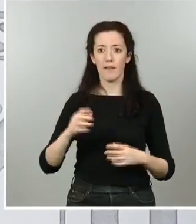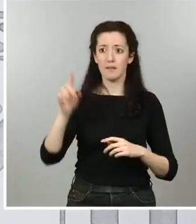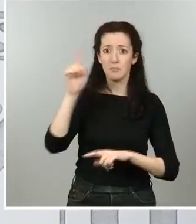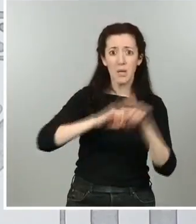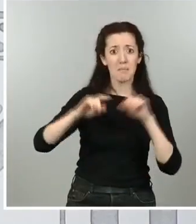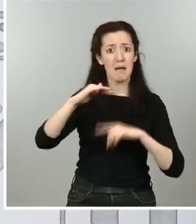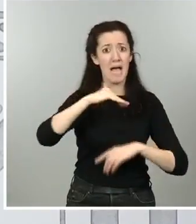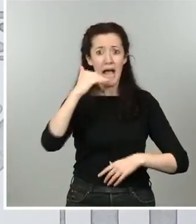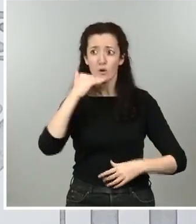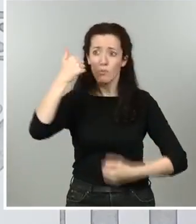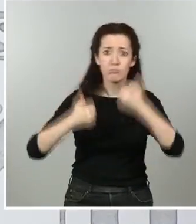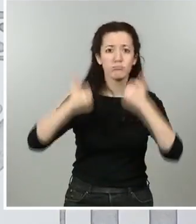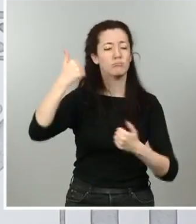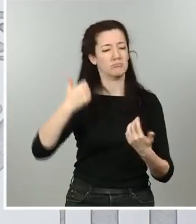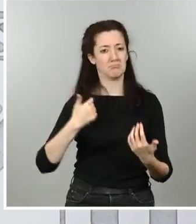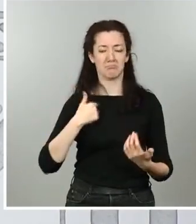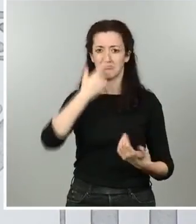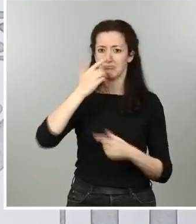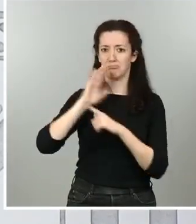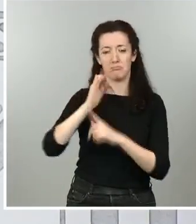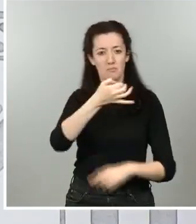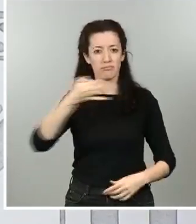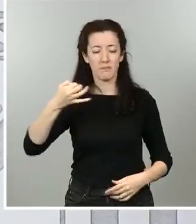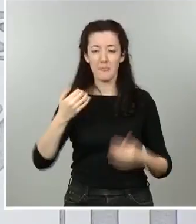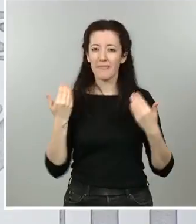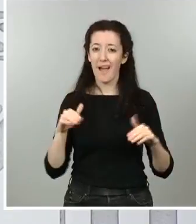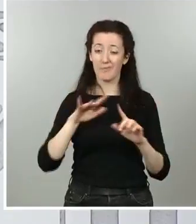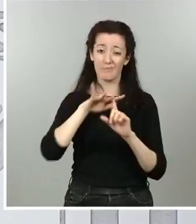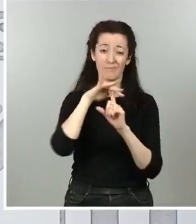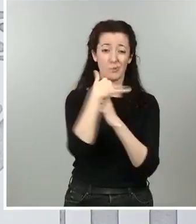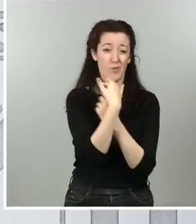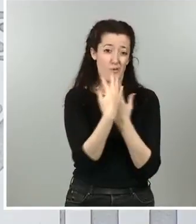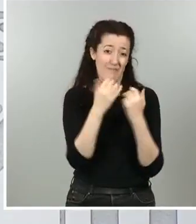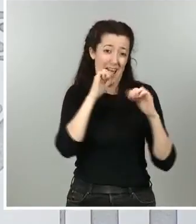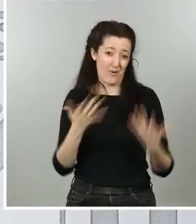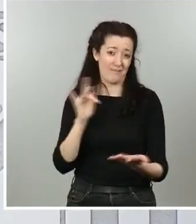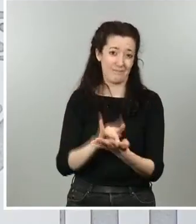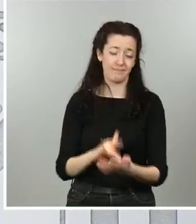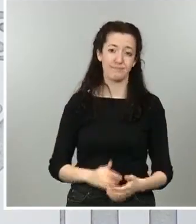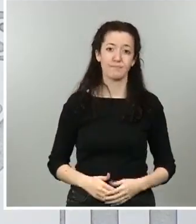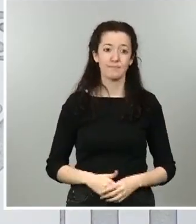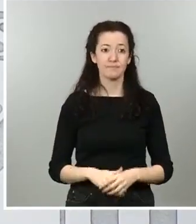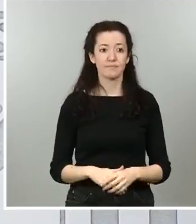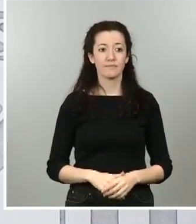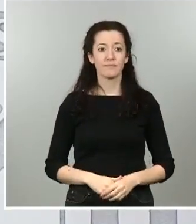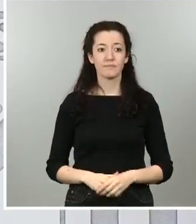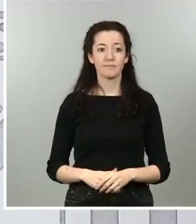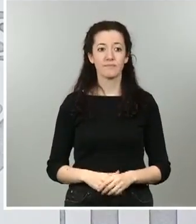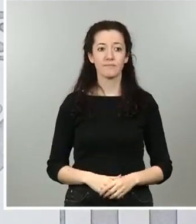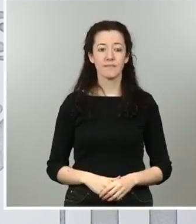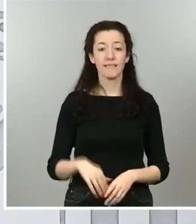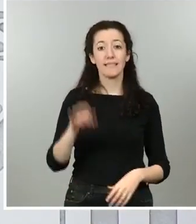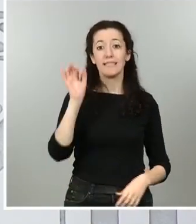a pesar de las circunstancias y a pesar de la coyuntura que nos ha tocado vivir. Seguro que este objetivo, que esta